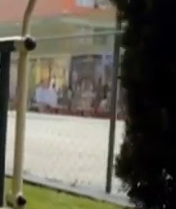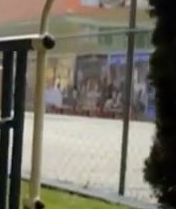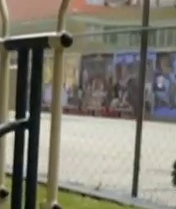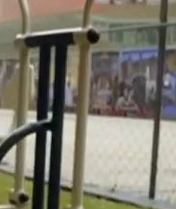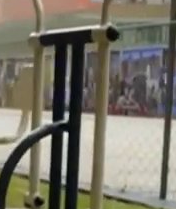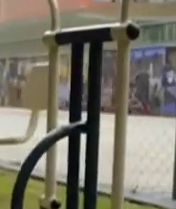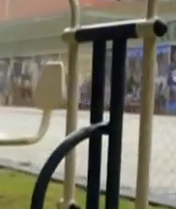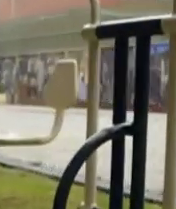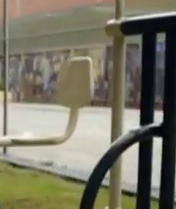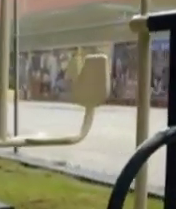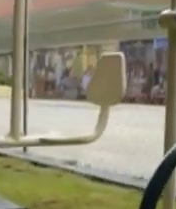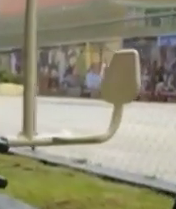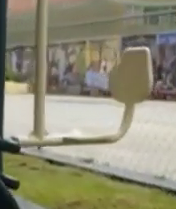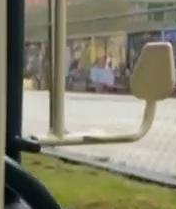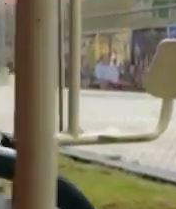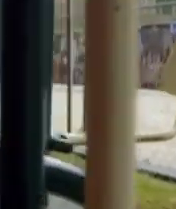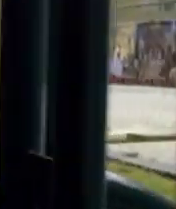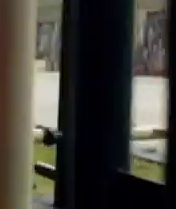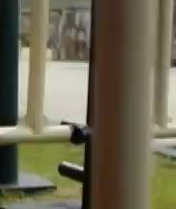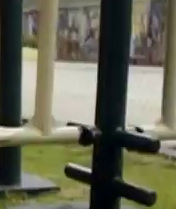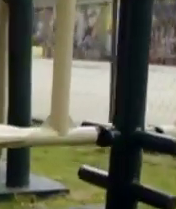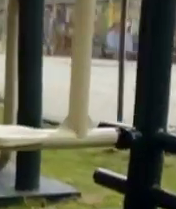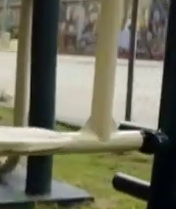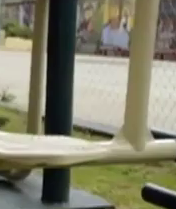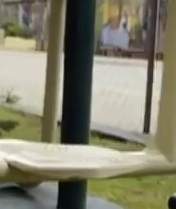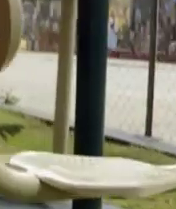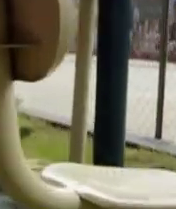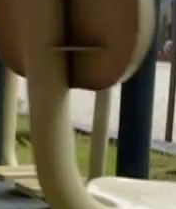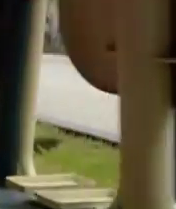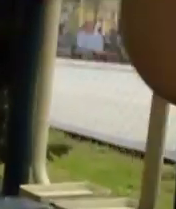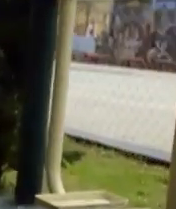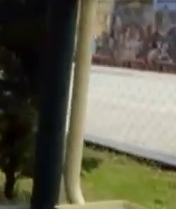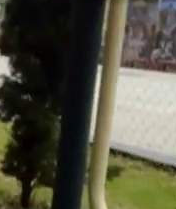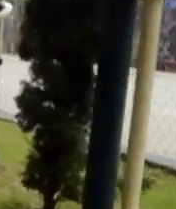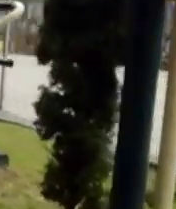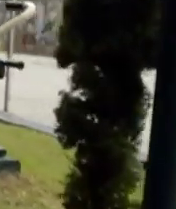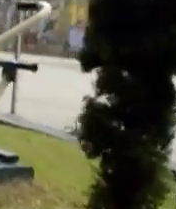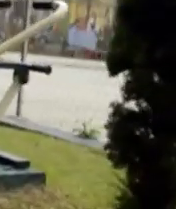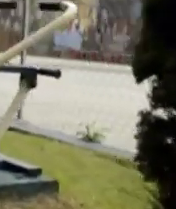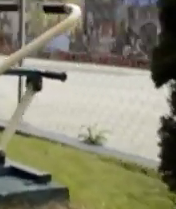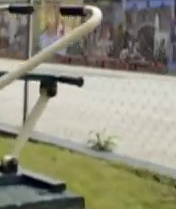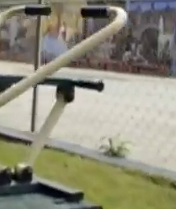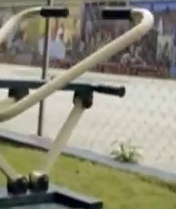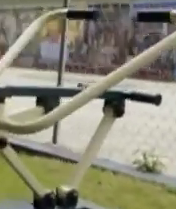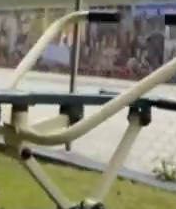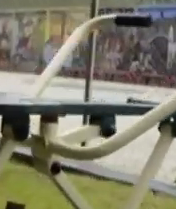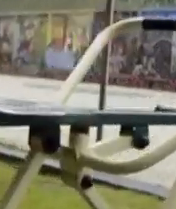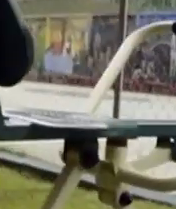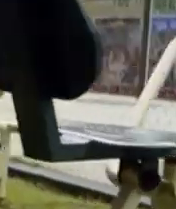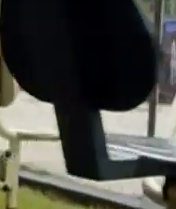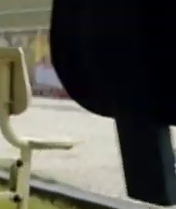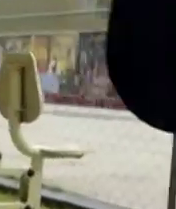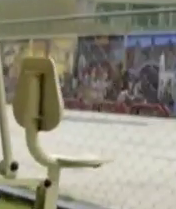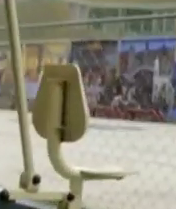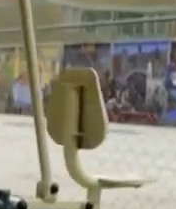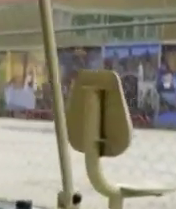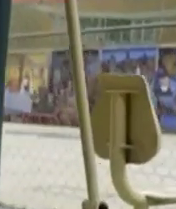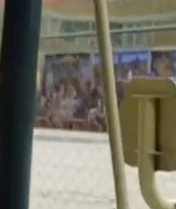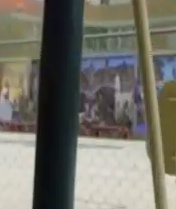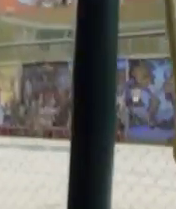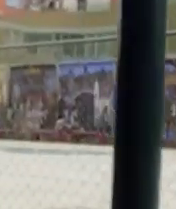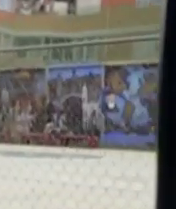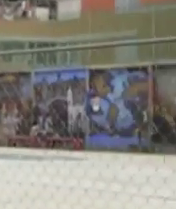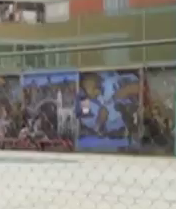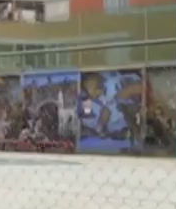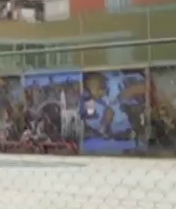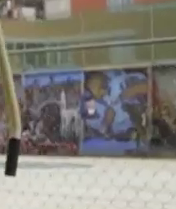se construirán 2 planteles más. El primero estará ubicado en el Deportivo Hermanos Galeana en la alcaldía de Gustavo Amadero y